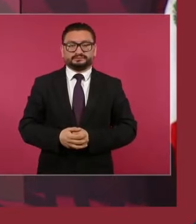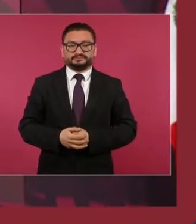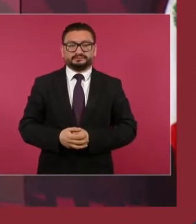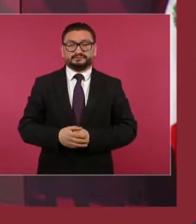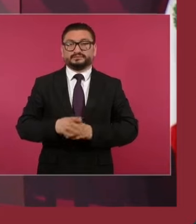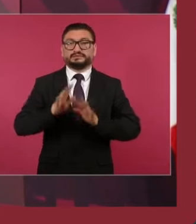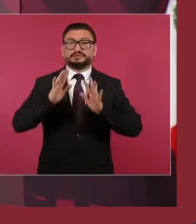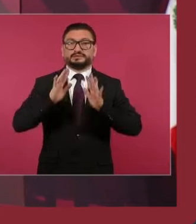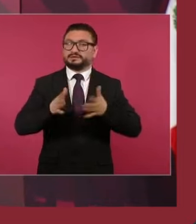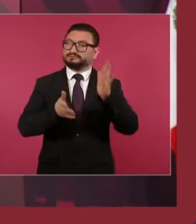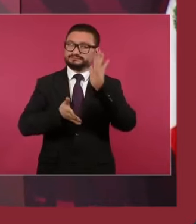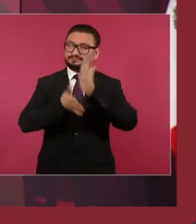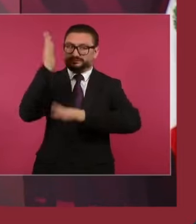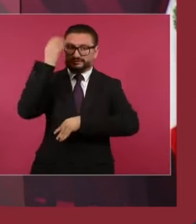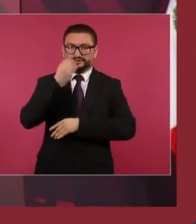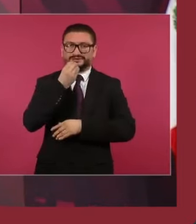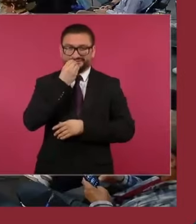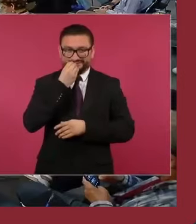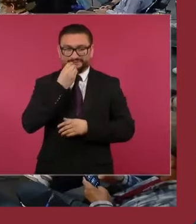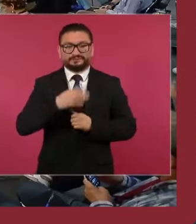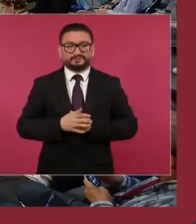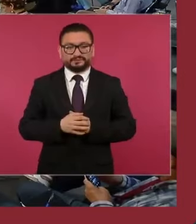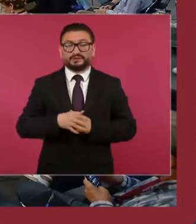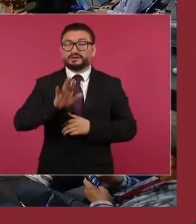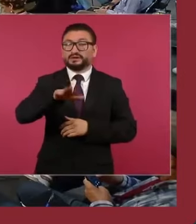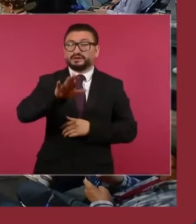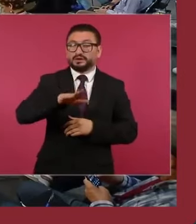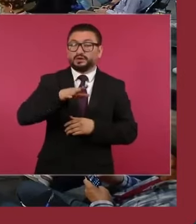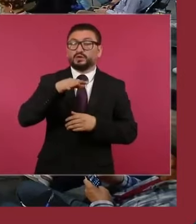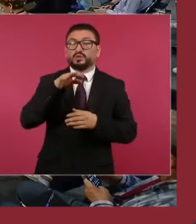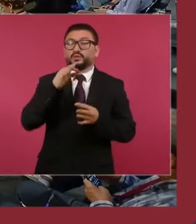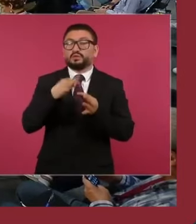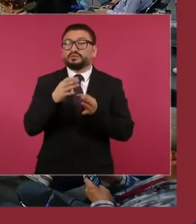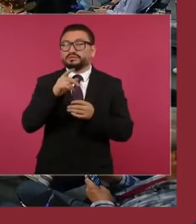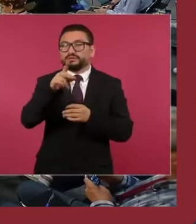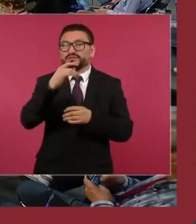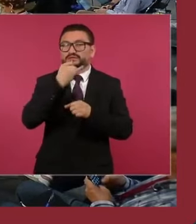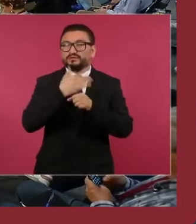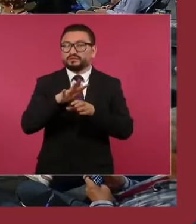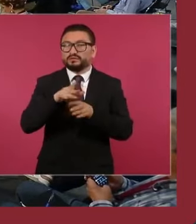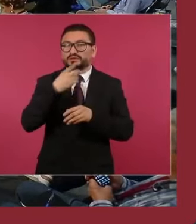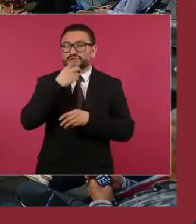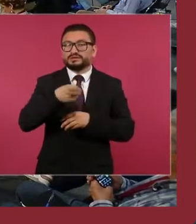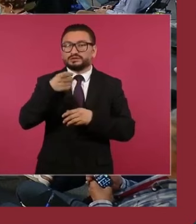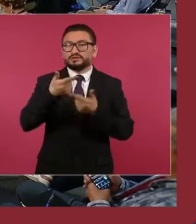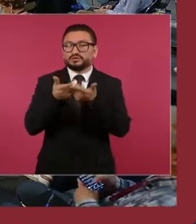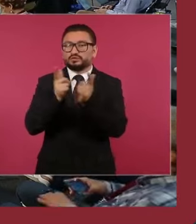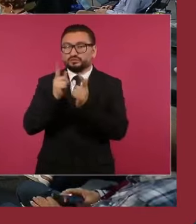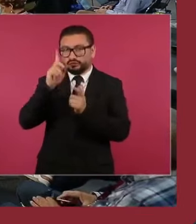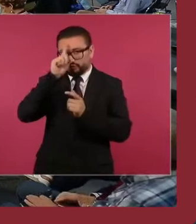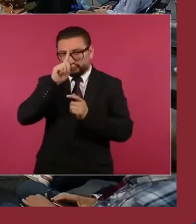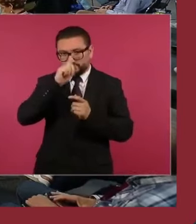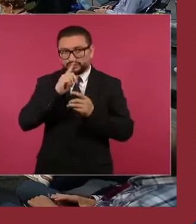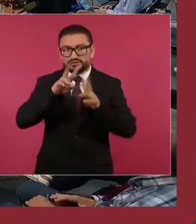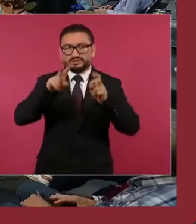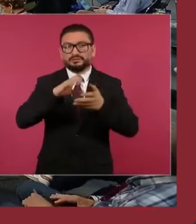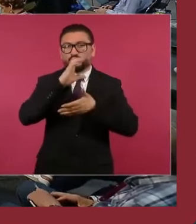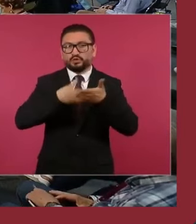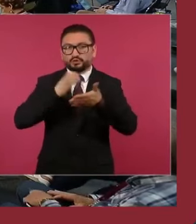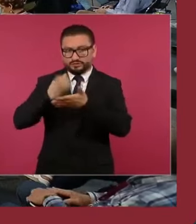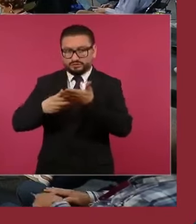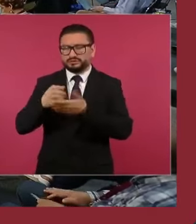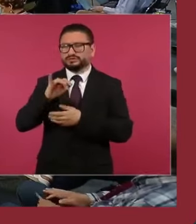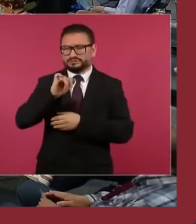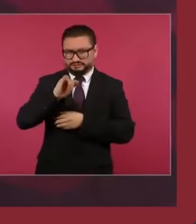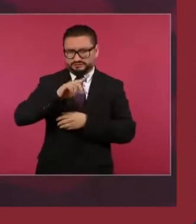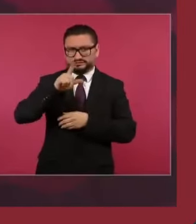¿Ya nos vamos a desayunar? Nada más, presidente, para precisar, ¿sí nos puede informar lo que es su consejería jurídica sobre los contratos que tienen bajo demanda? Sí,